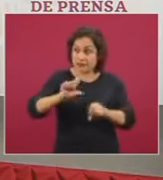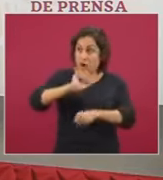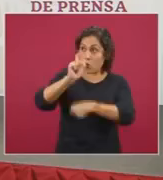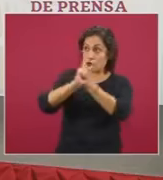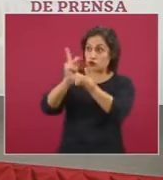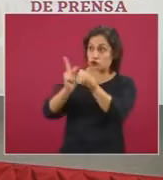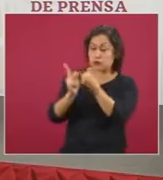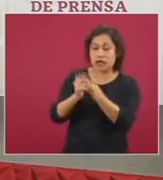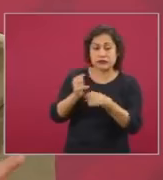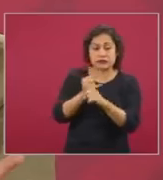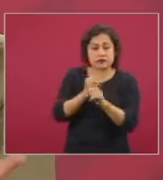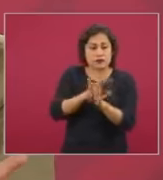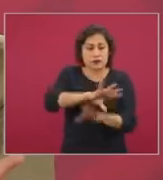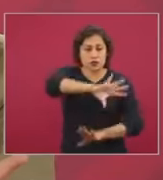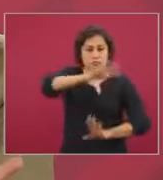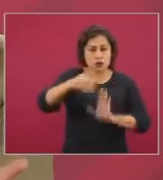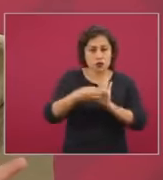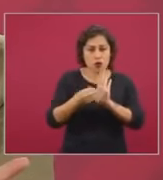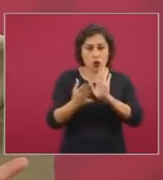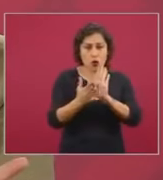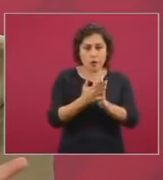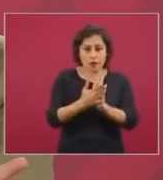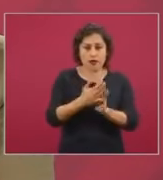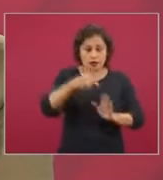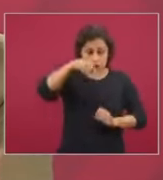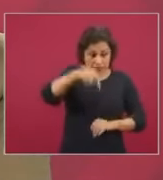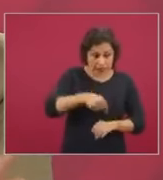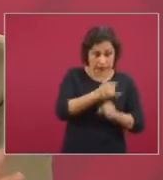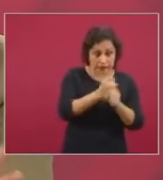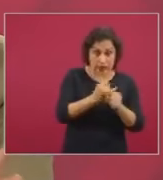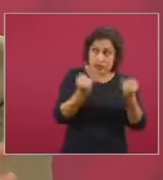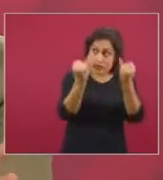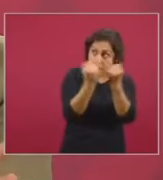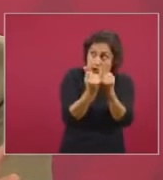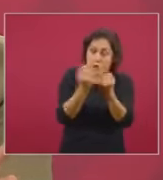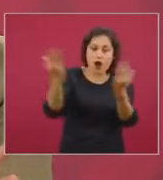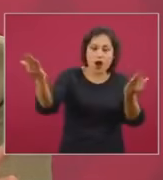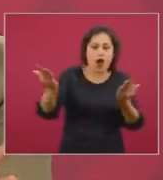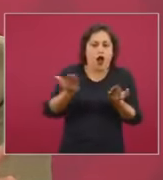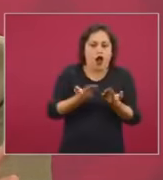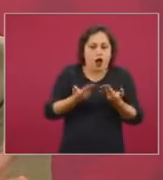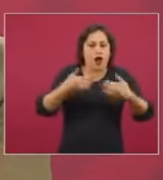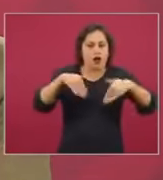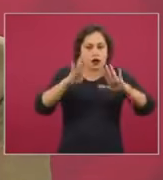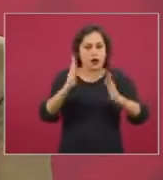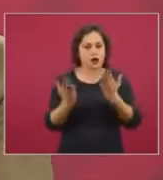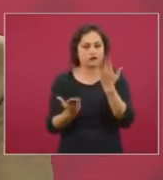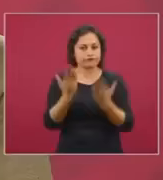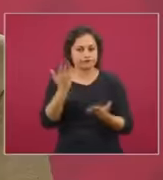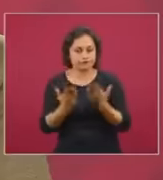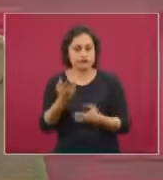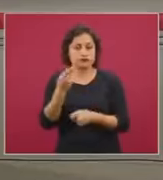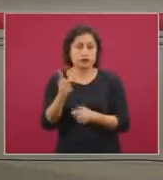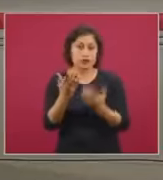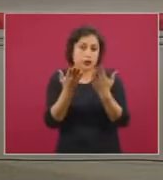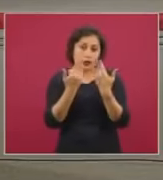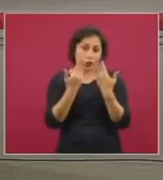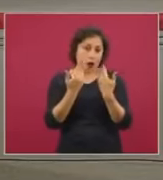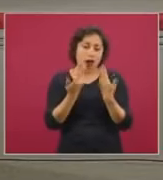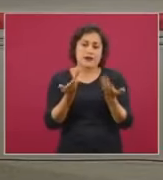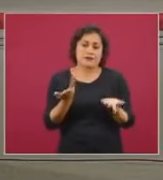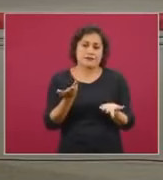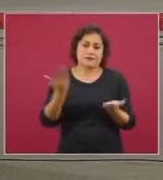todos los datos de las muertes como lo estamos haciendo aquí, bueno, entonces sí podemos aplicar la misma metodología y comparar, pero no lo tenemos hasta ahora, ¿no?